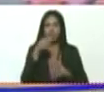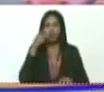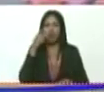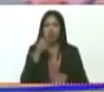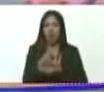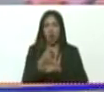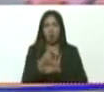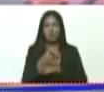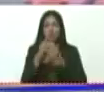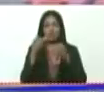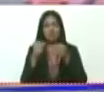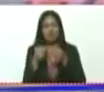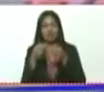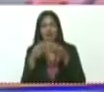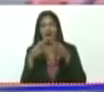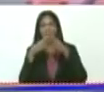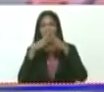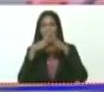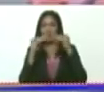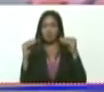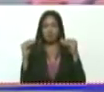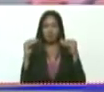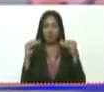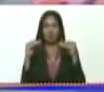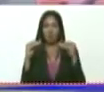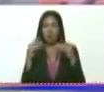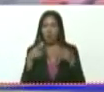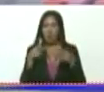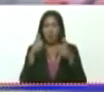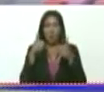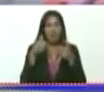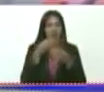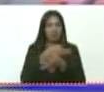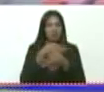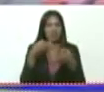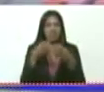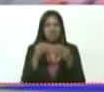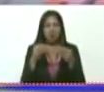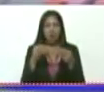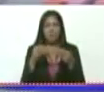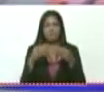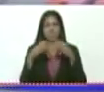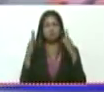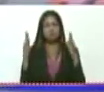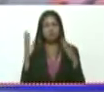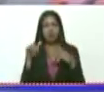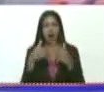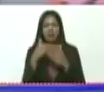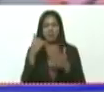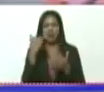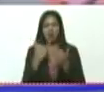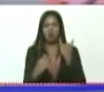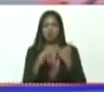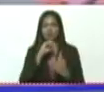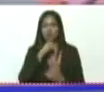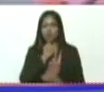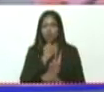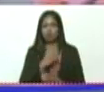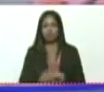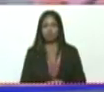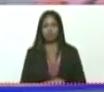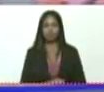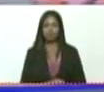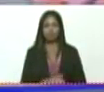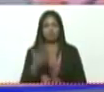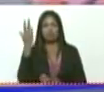de detenerlos a todos. Ya estaba bien, ya le habíamos descubierto hasta el último secreto. Ya sabíamos